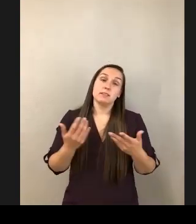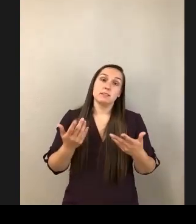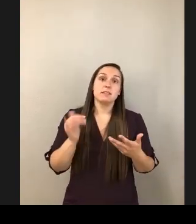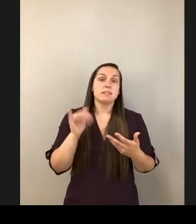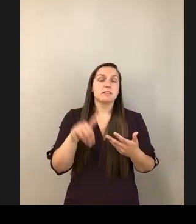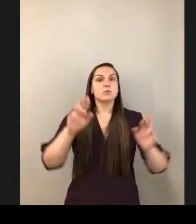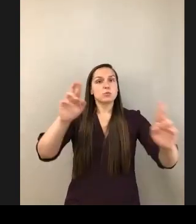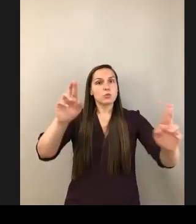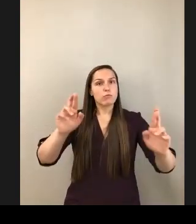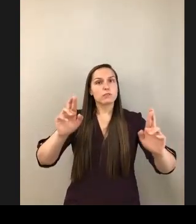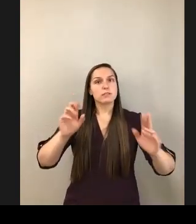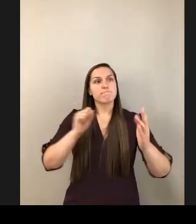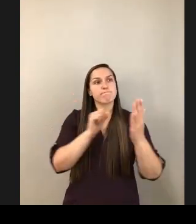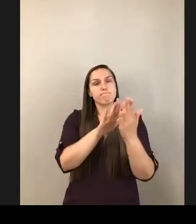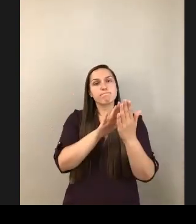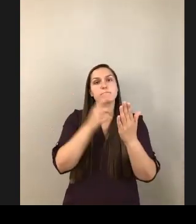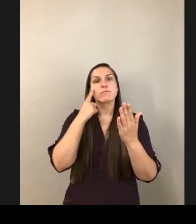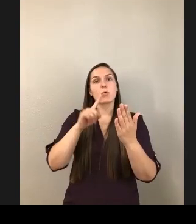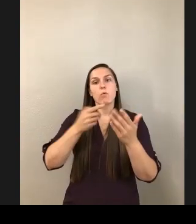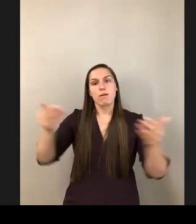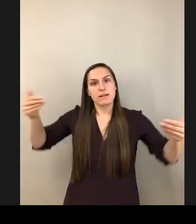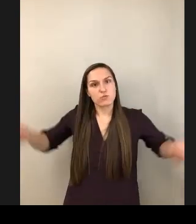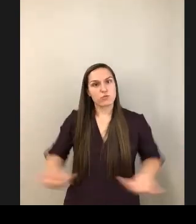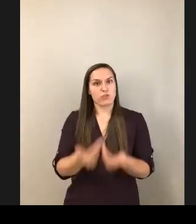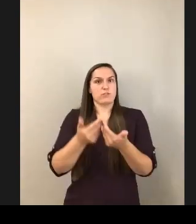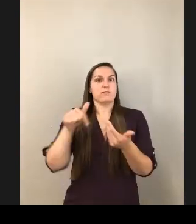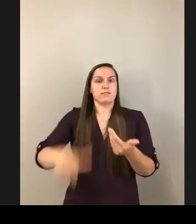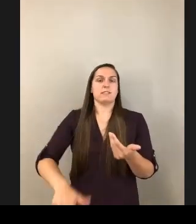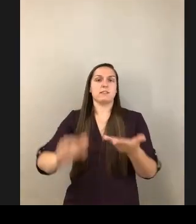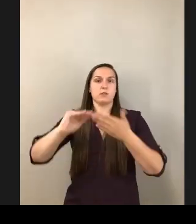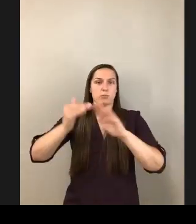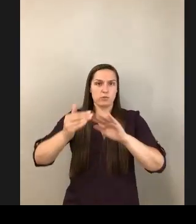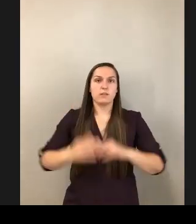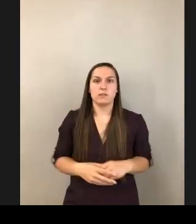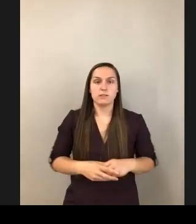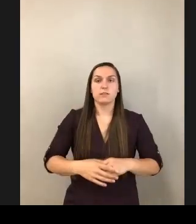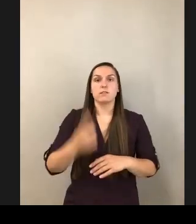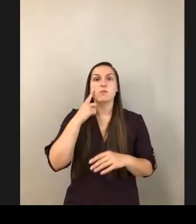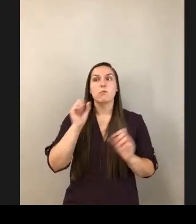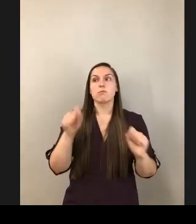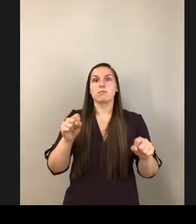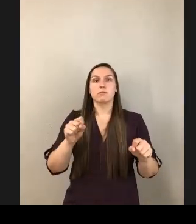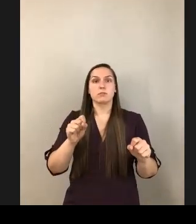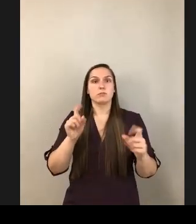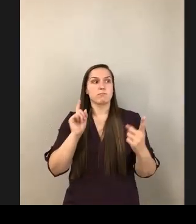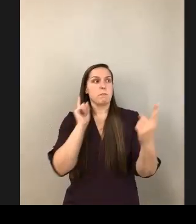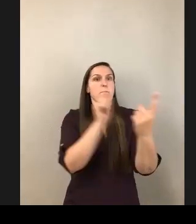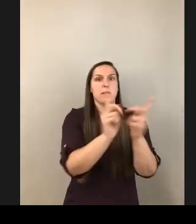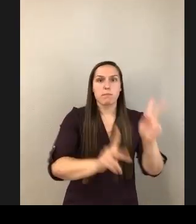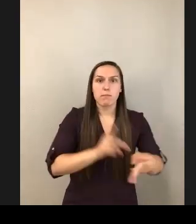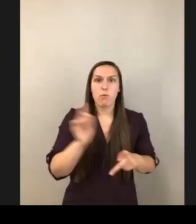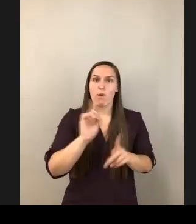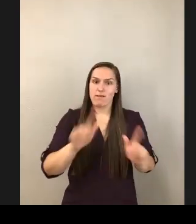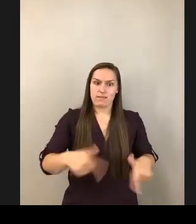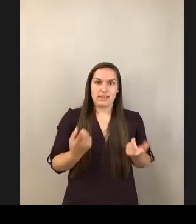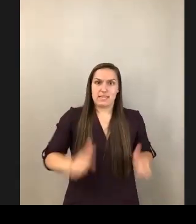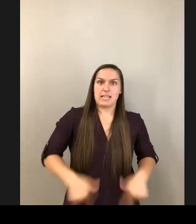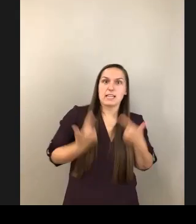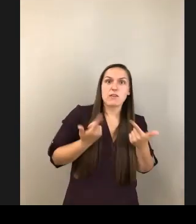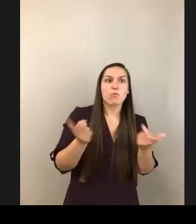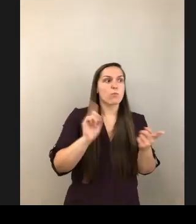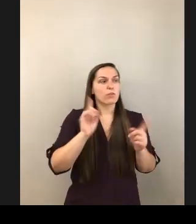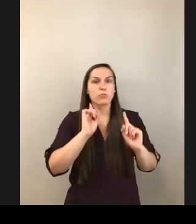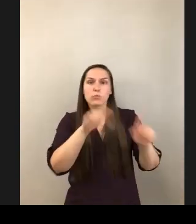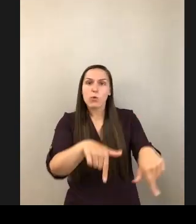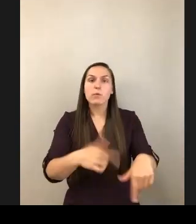Esas son maneras de introducirnos a la comunidad y ser capaces de encontrarnos con las personas